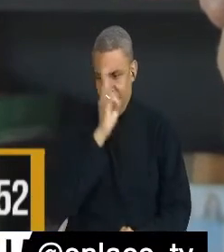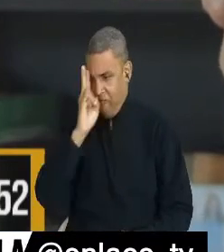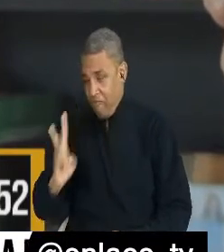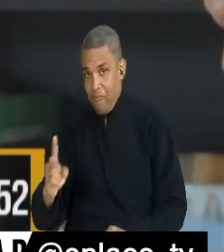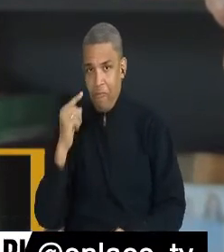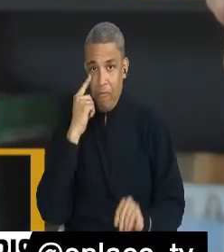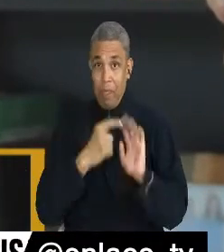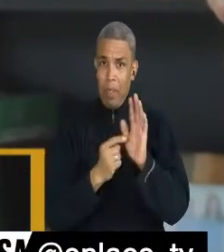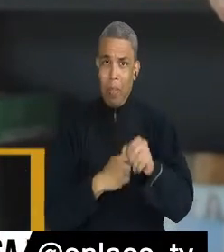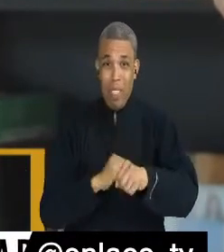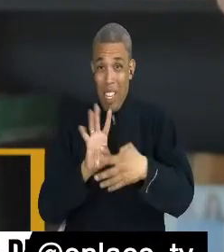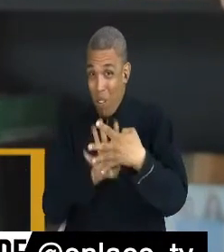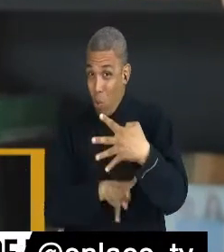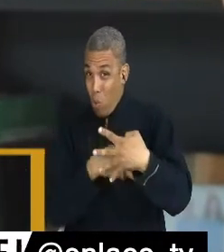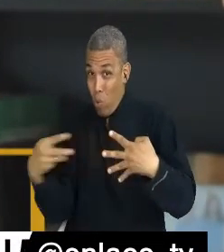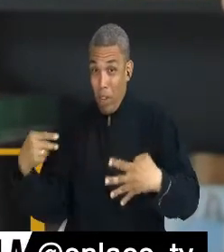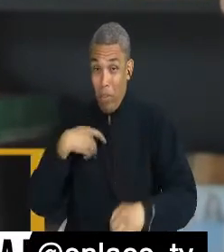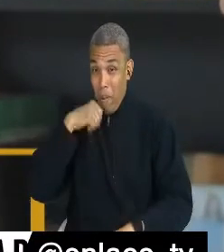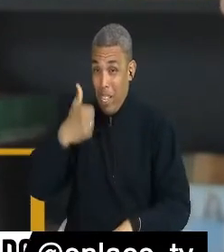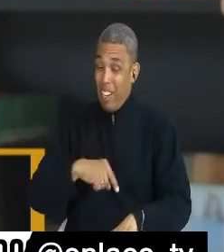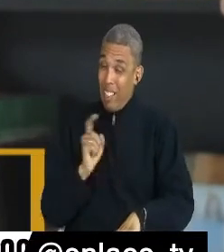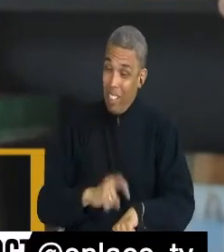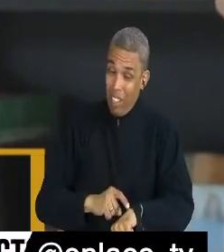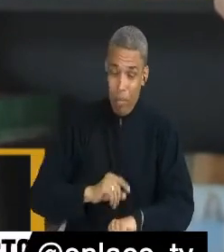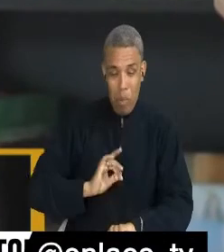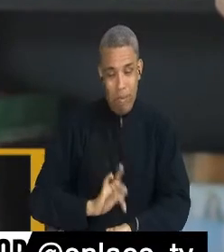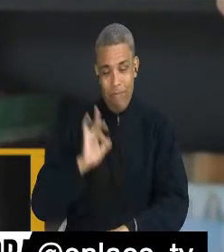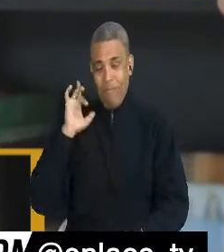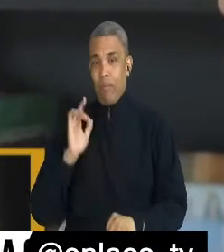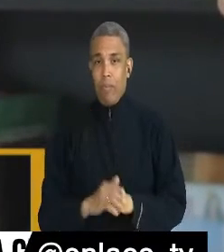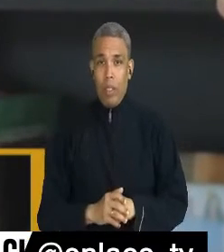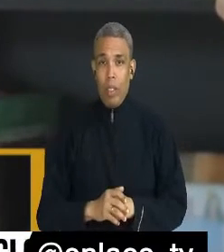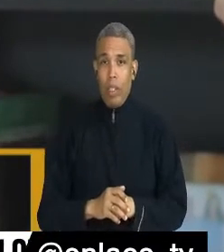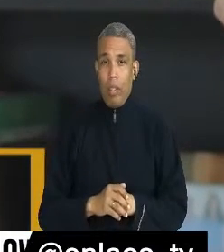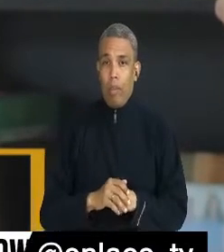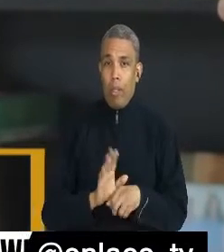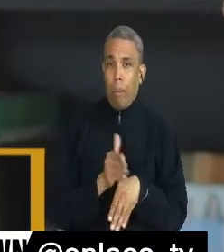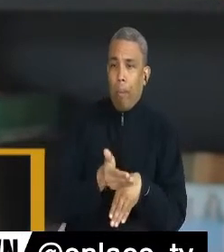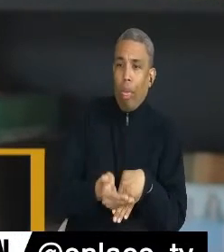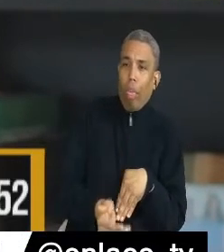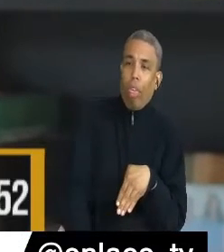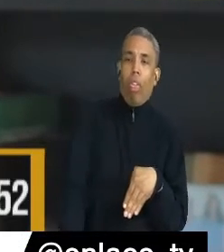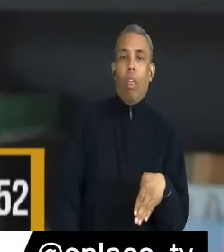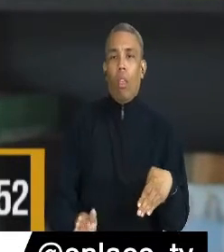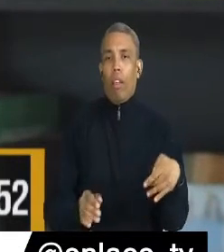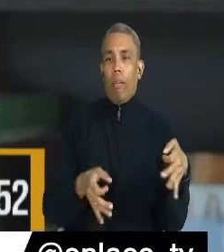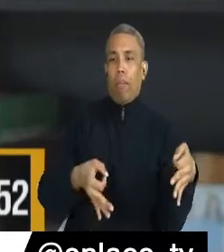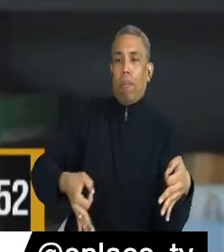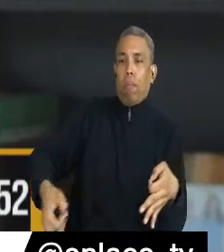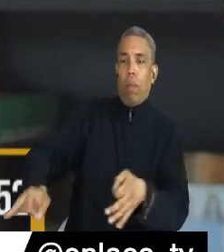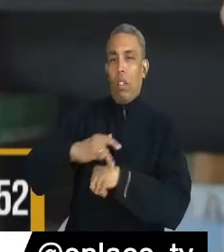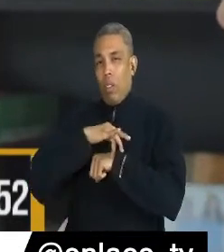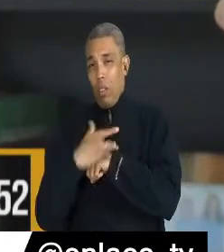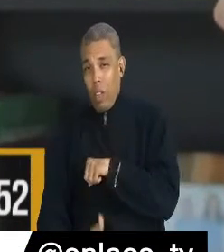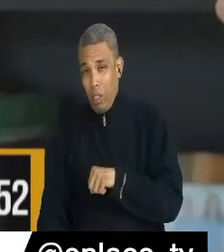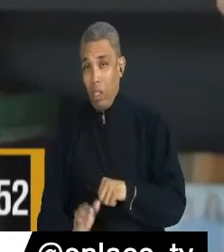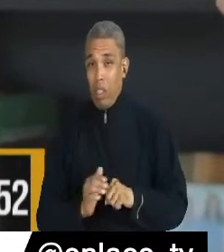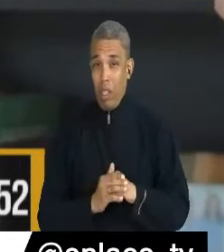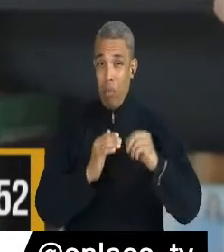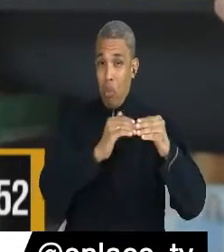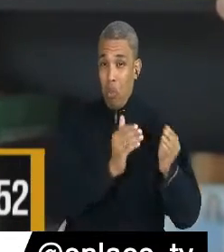cronómetro especial para poder que las que no se nos extiendan muchas las actividades de los colegios a la hora de presentar su repertorio